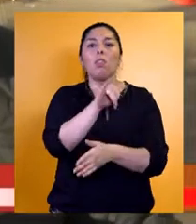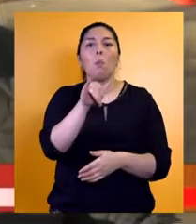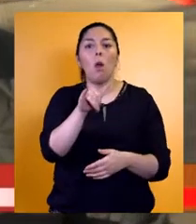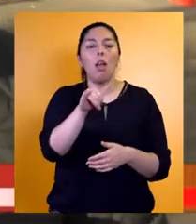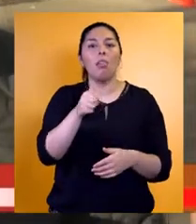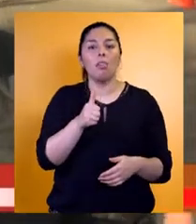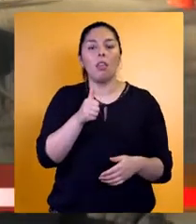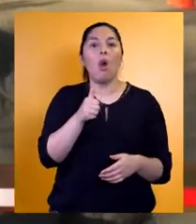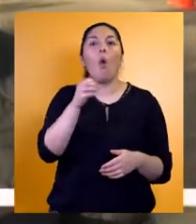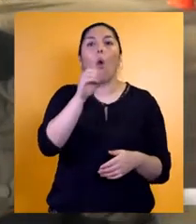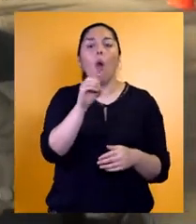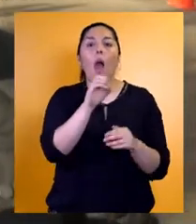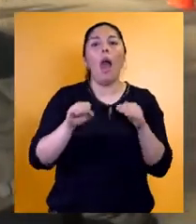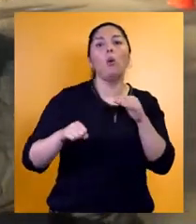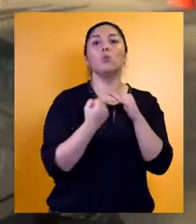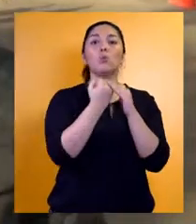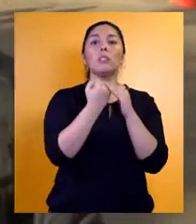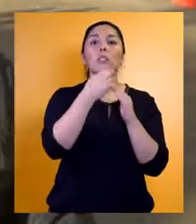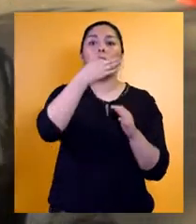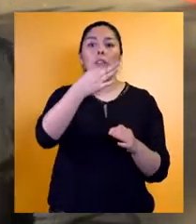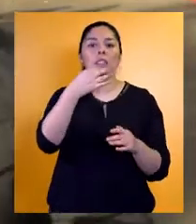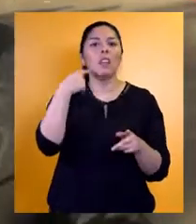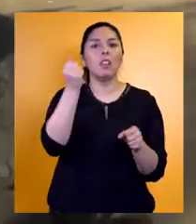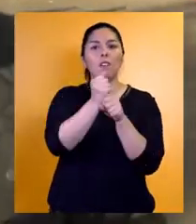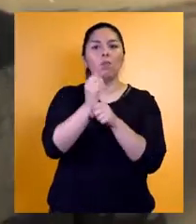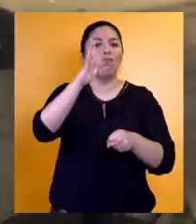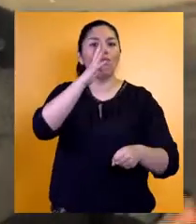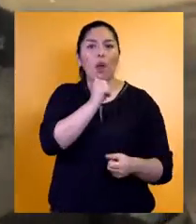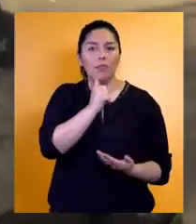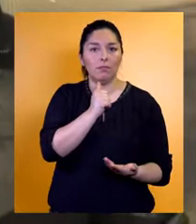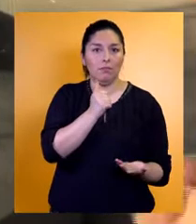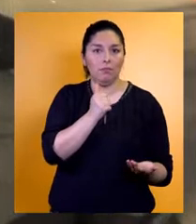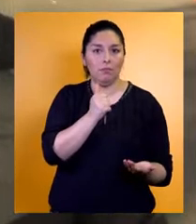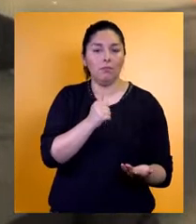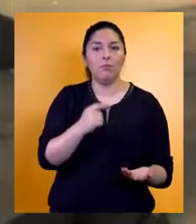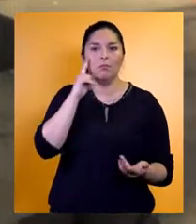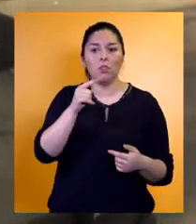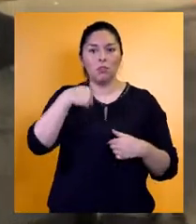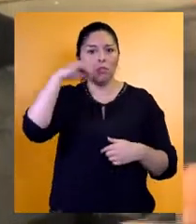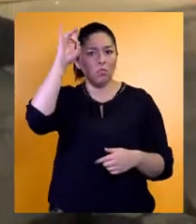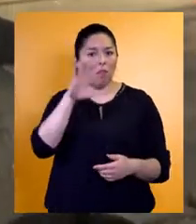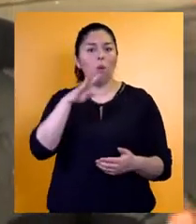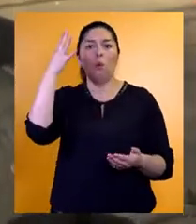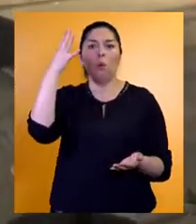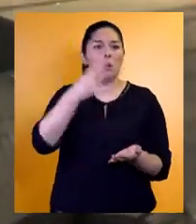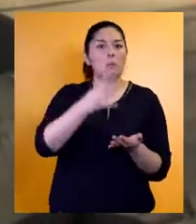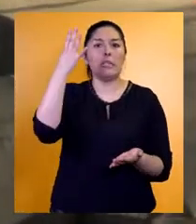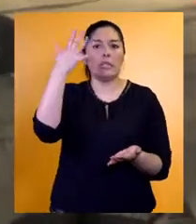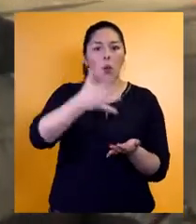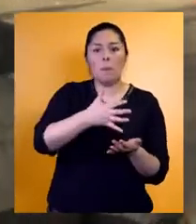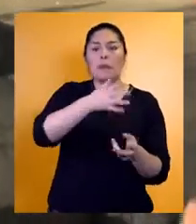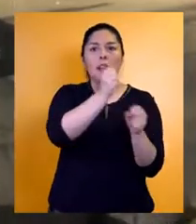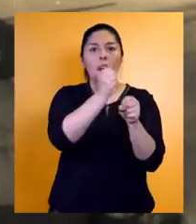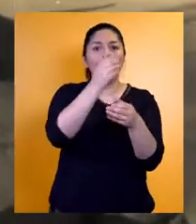la autoridad la chantajea en el tema de los puestos de trabajo. pero a posterior, con ya las leyes se aprueban, se van 4.000, 5.000